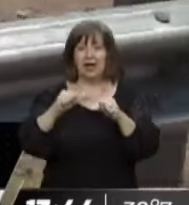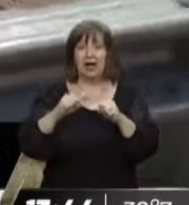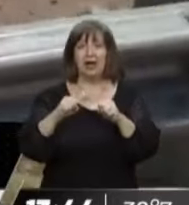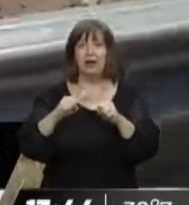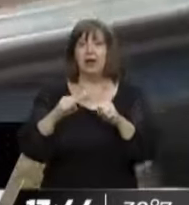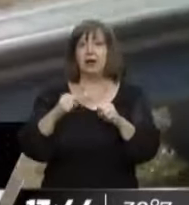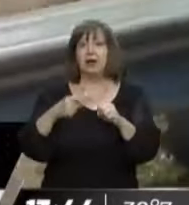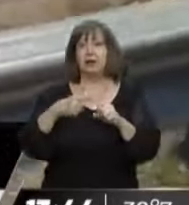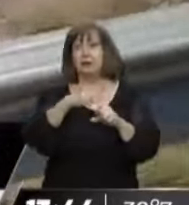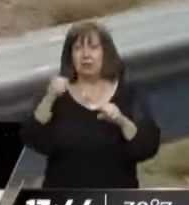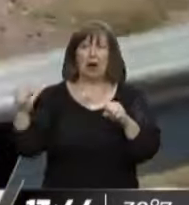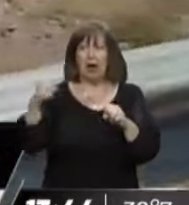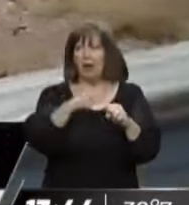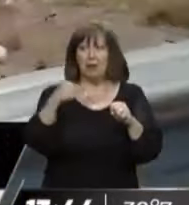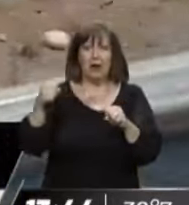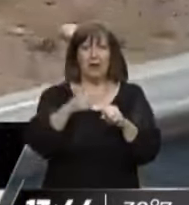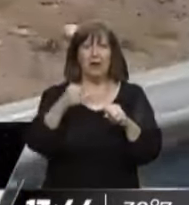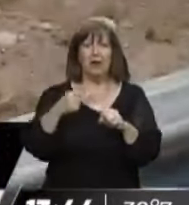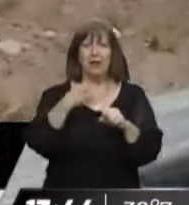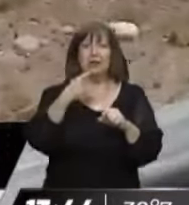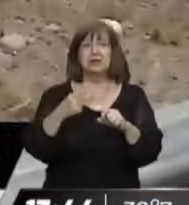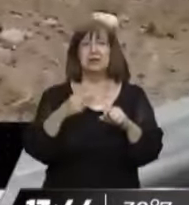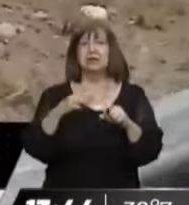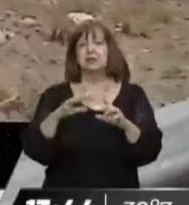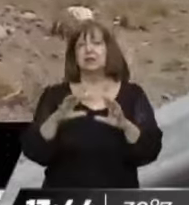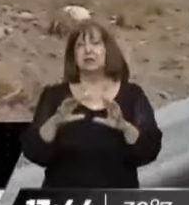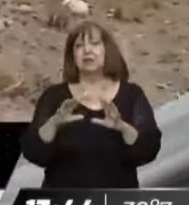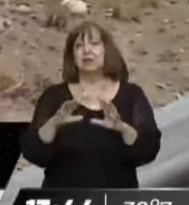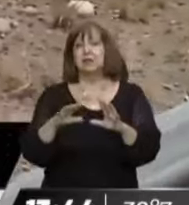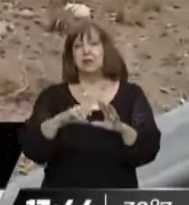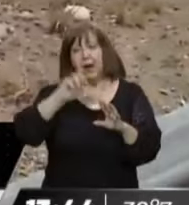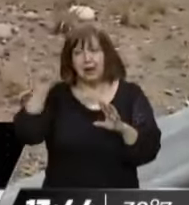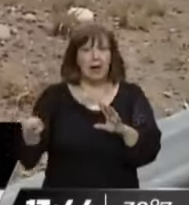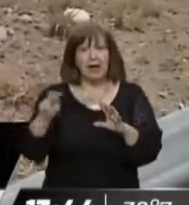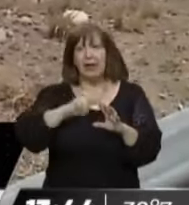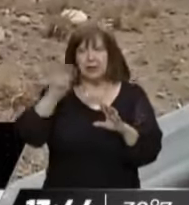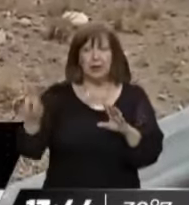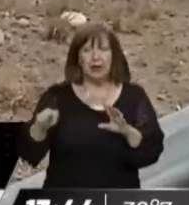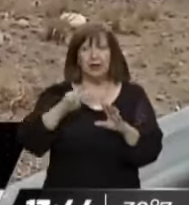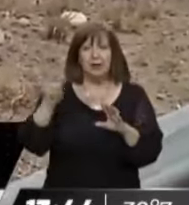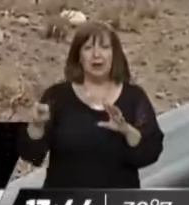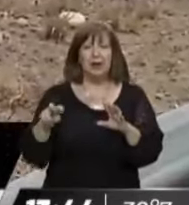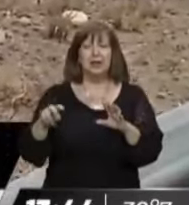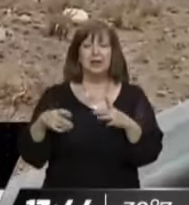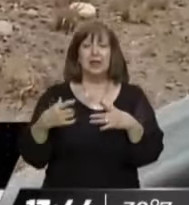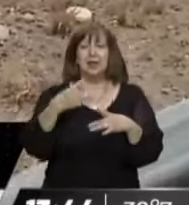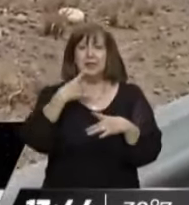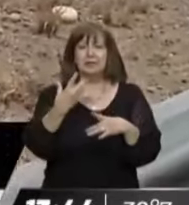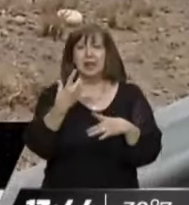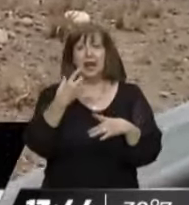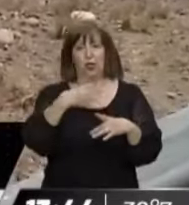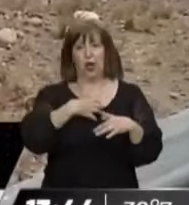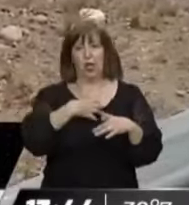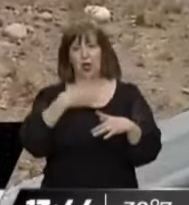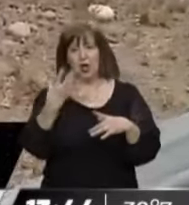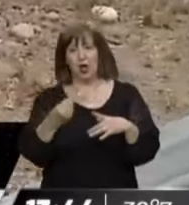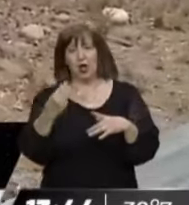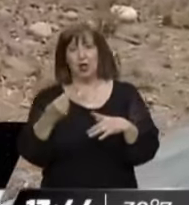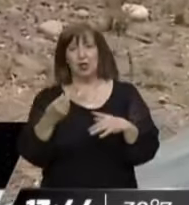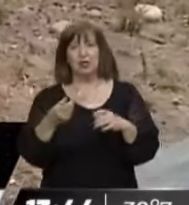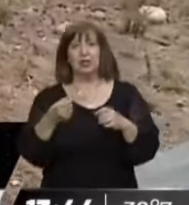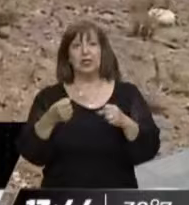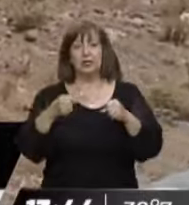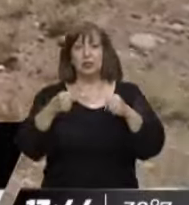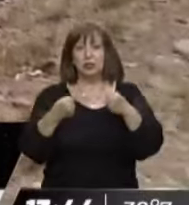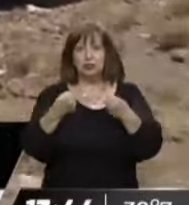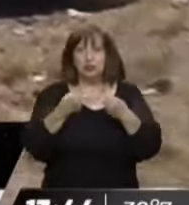damos vuelta, ¿sí? Directamente, le decía así. Por ende, entre maniobra y maniobra, suben al acceso